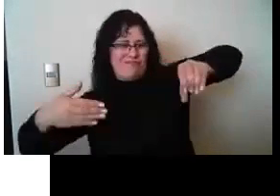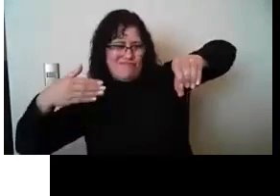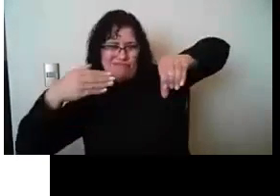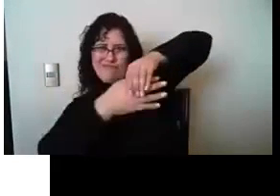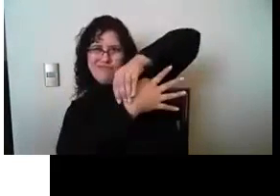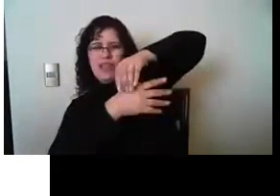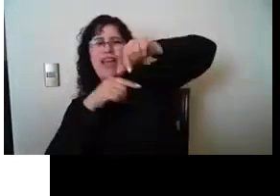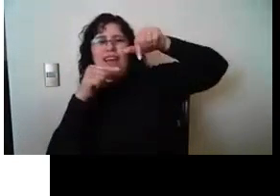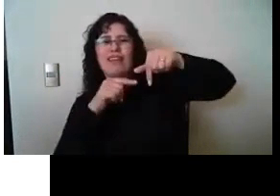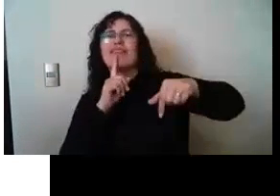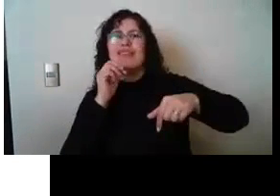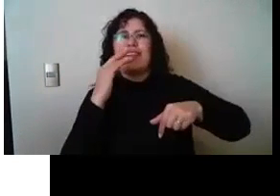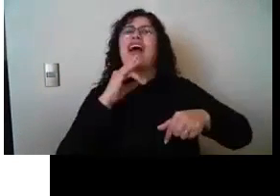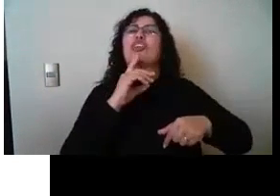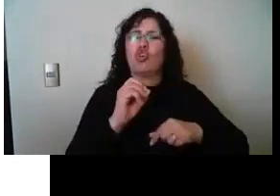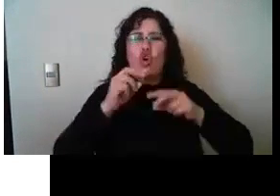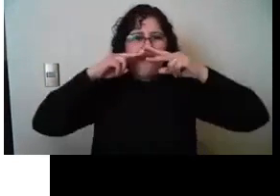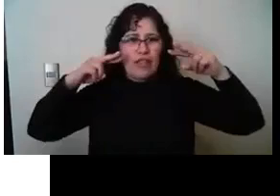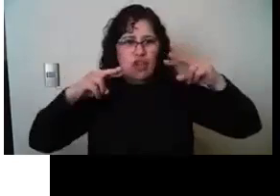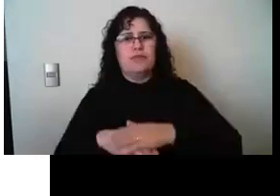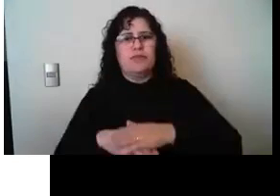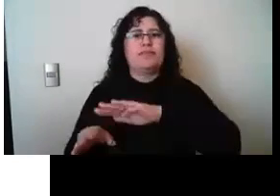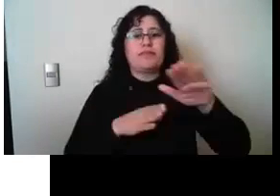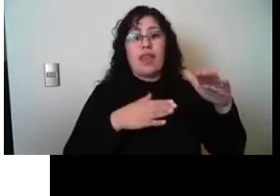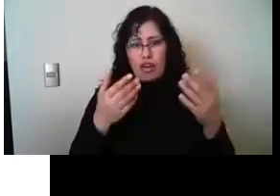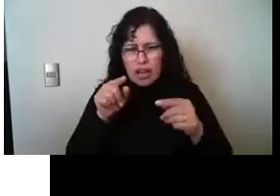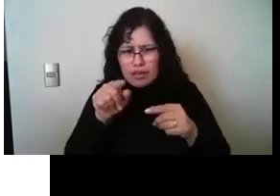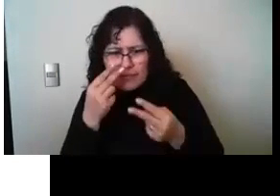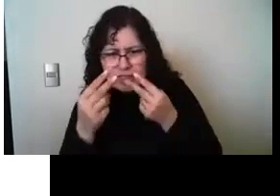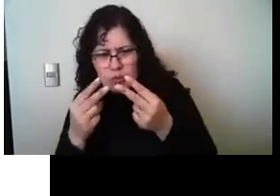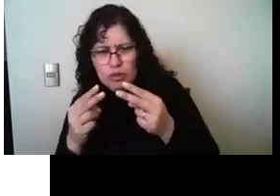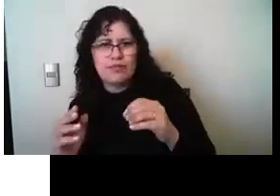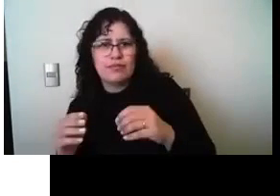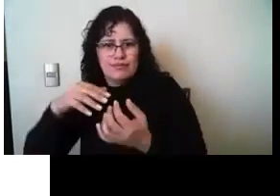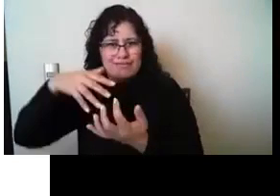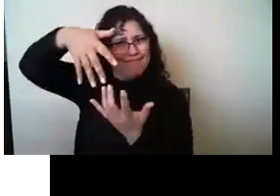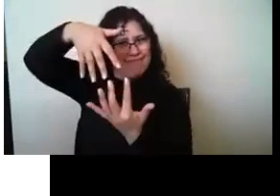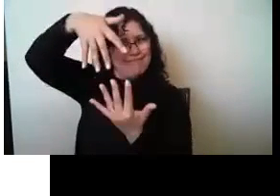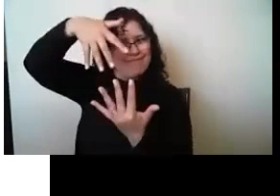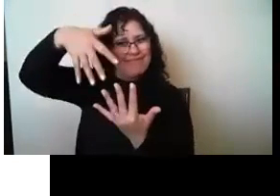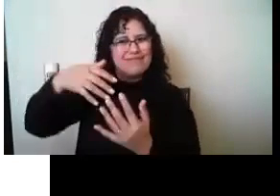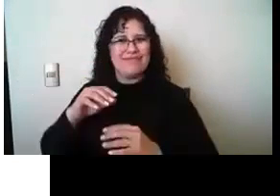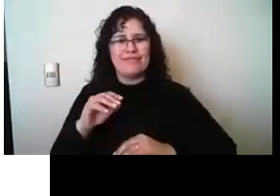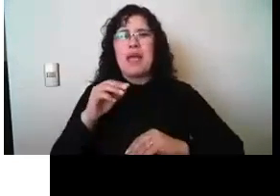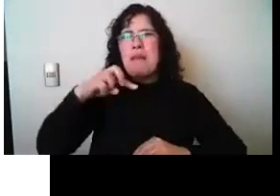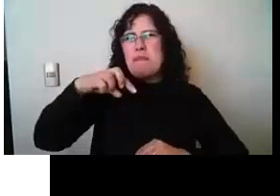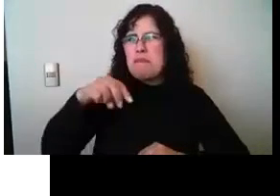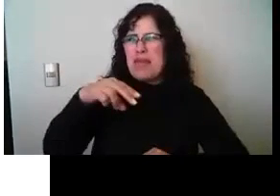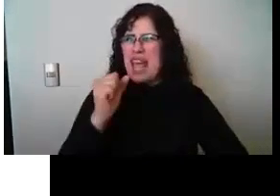células vitrales y células en penacho, que son las segundas neuronas y que forman estos